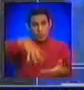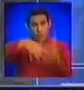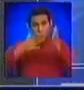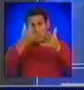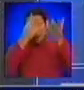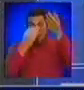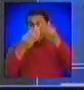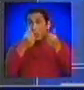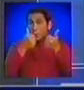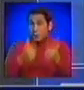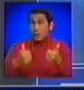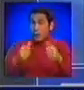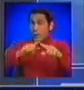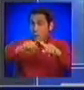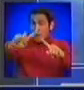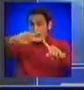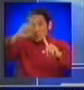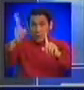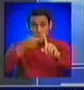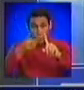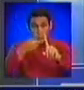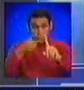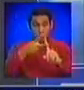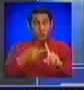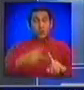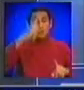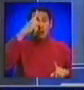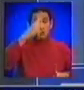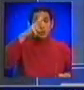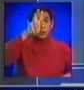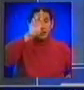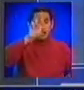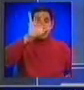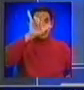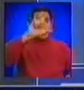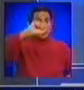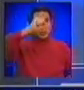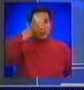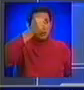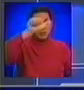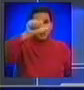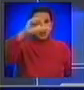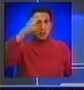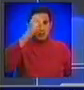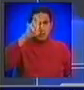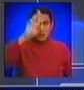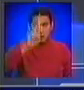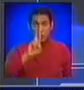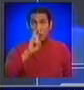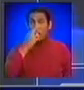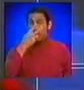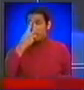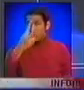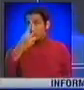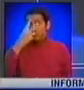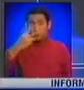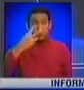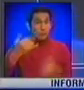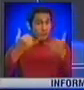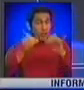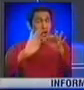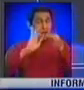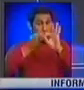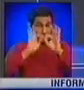estudiantes. El segundo nanosatélite ecuatoriano Crisaor es un cubo que mide 10 por 10 centímetros y cuenta con algunas mejoras